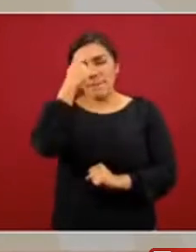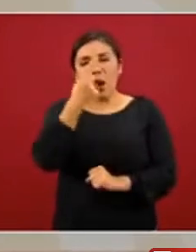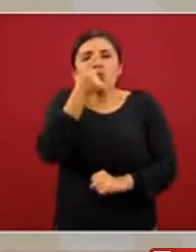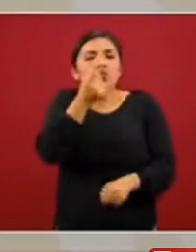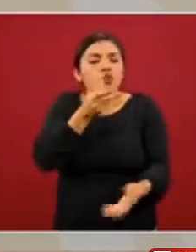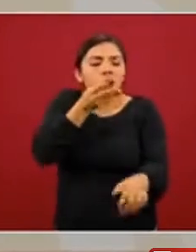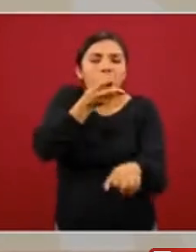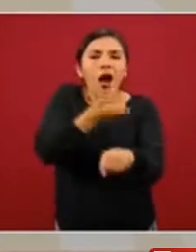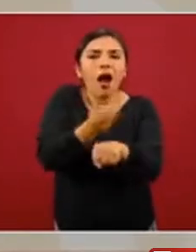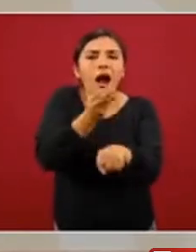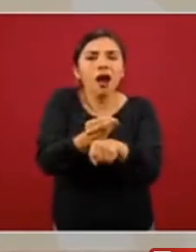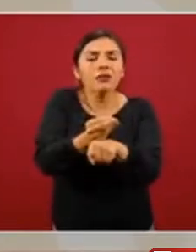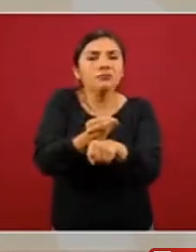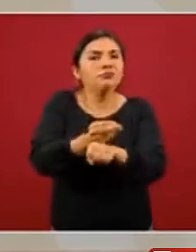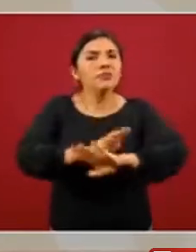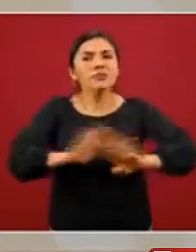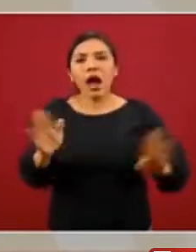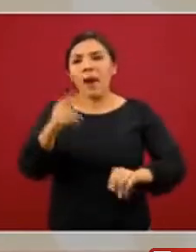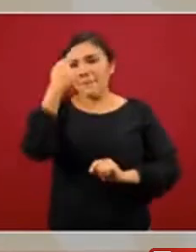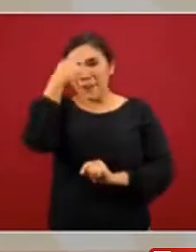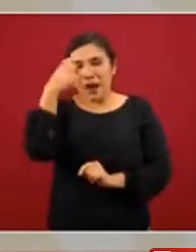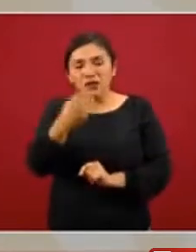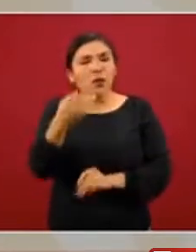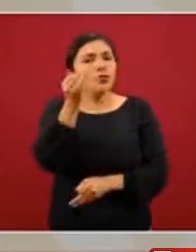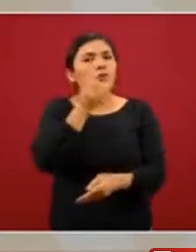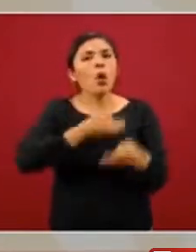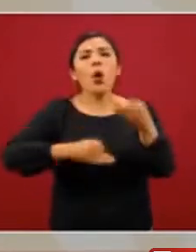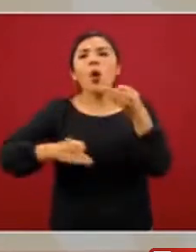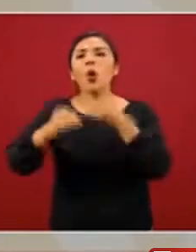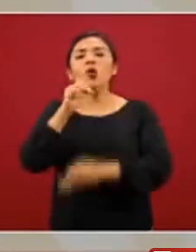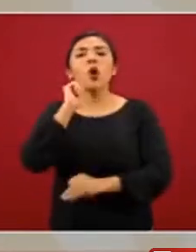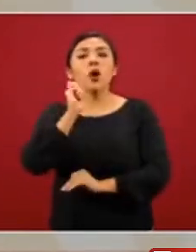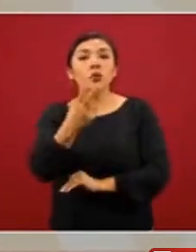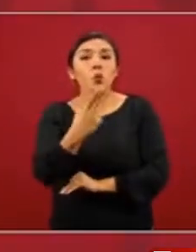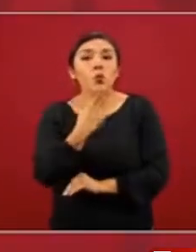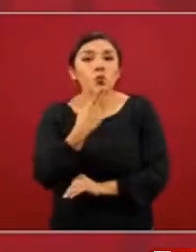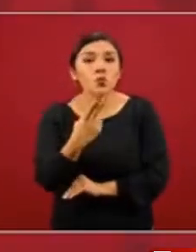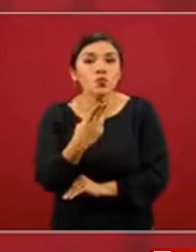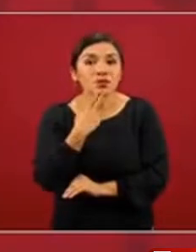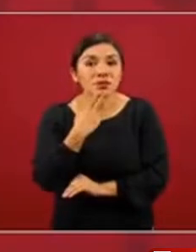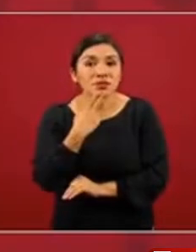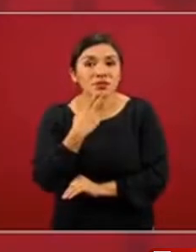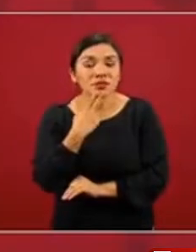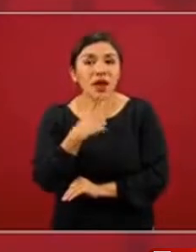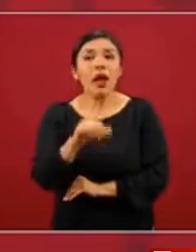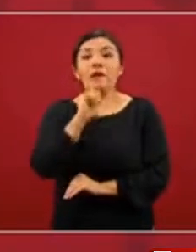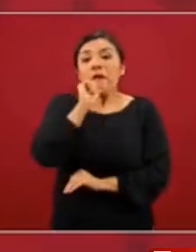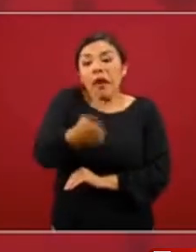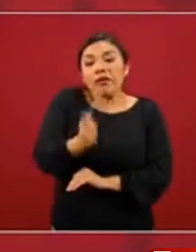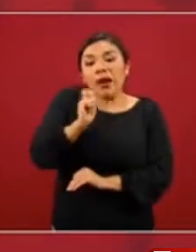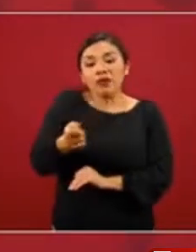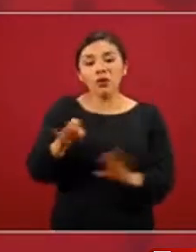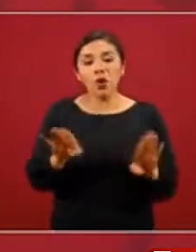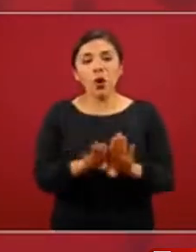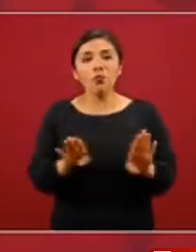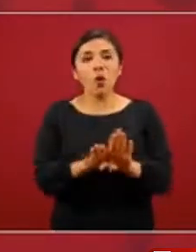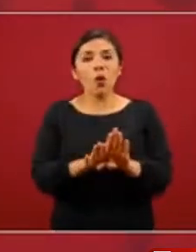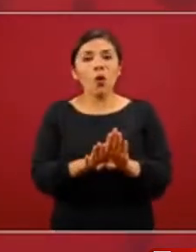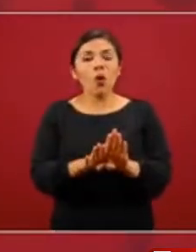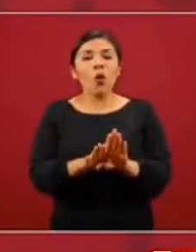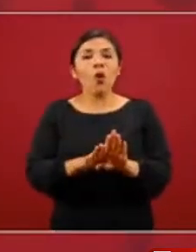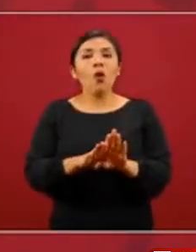solución práctica, donde todo es útil y nada tiene, ninguno de